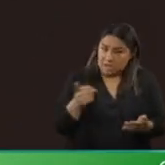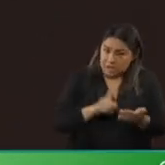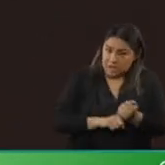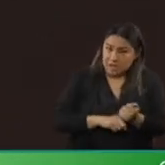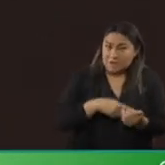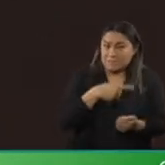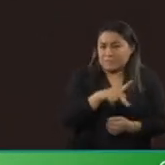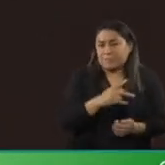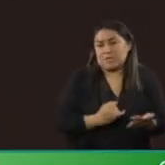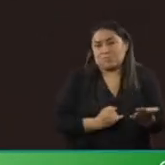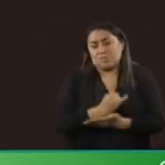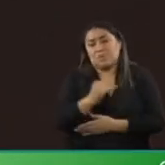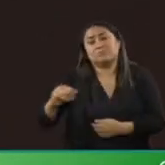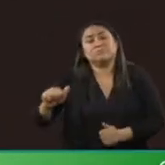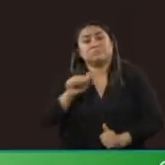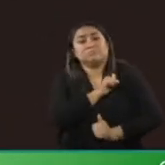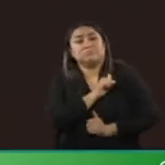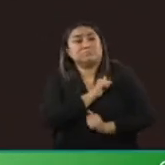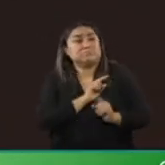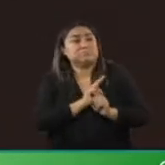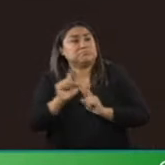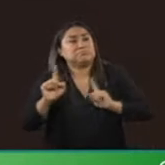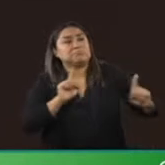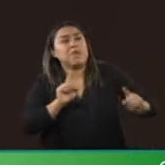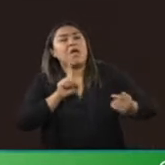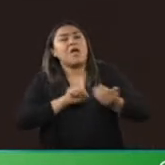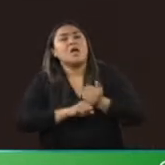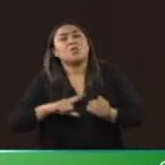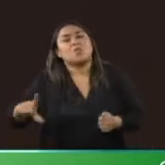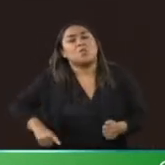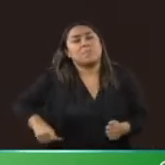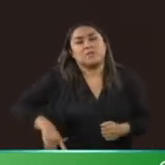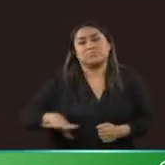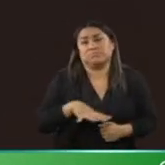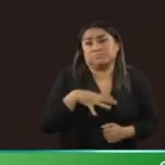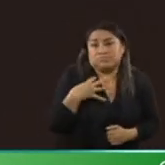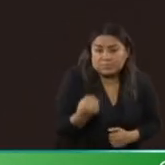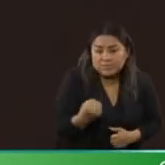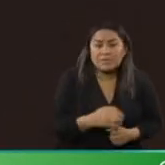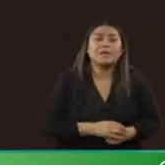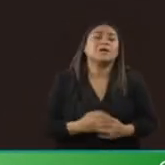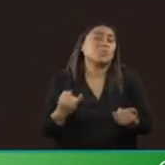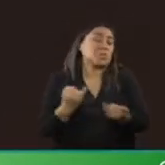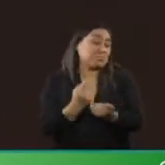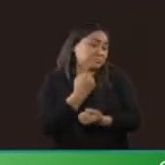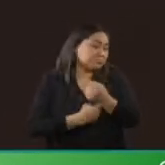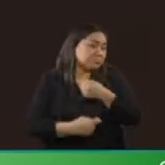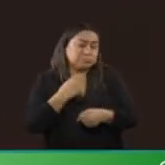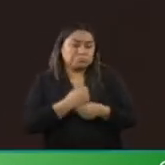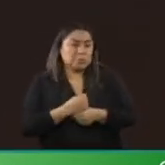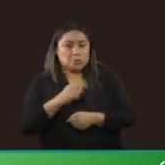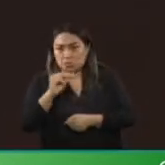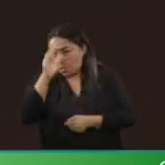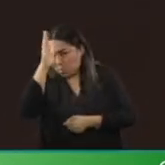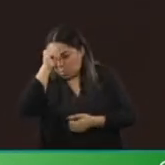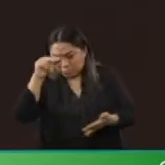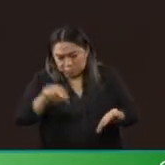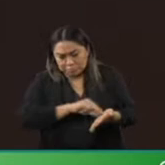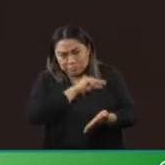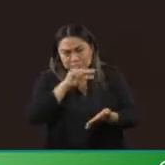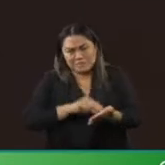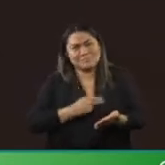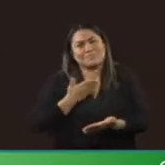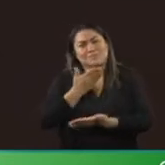régimen militar de pinochet era una dictadura Incluso el año pasado rechazaron firmar a propuesta del presidente